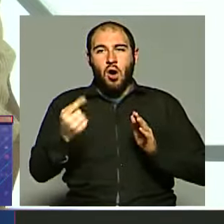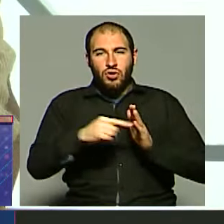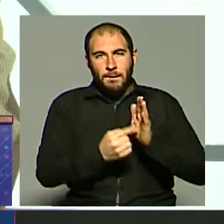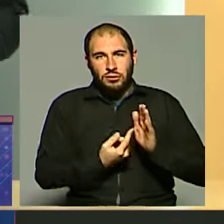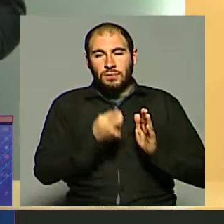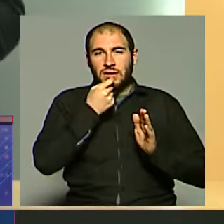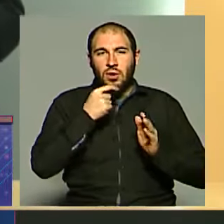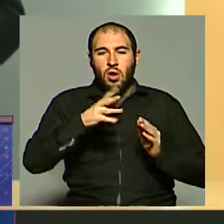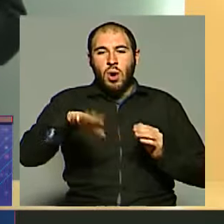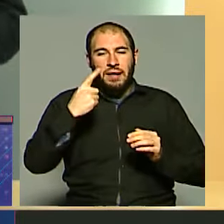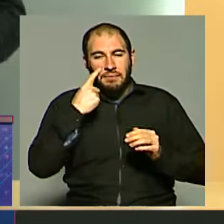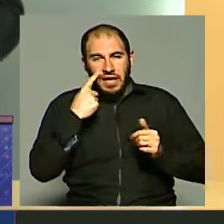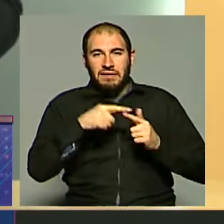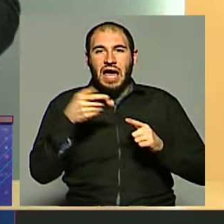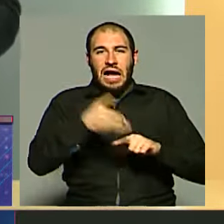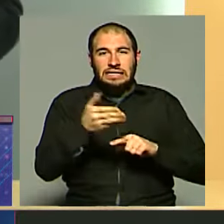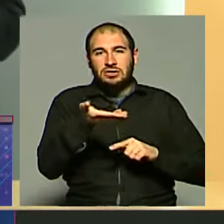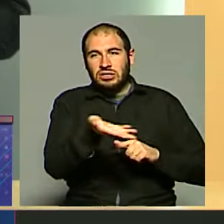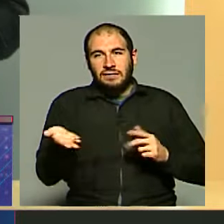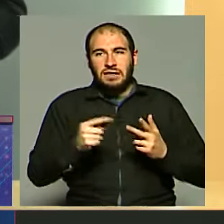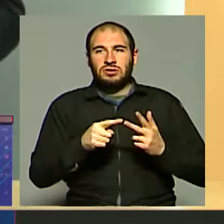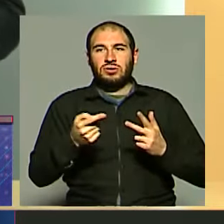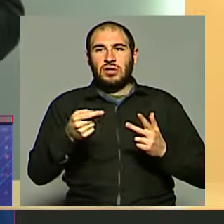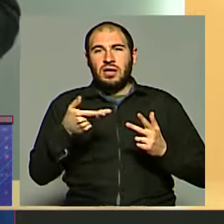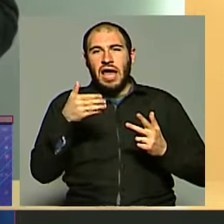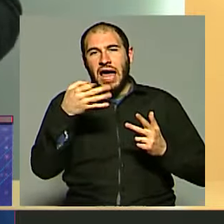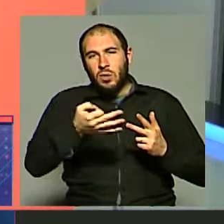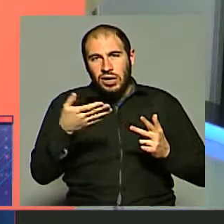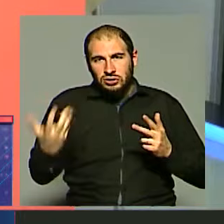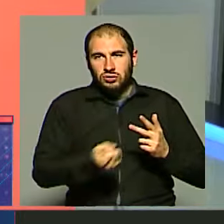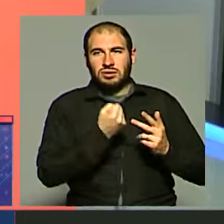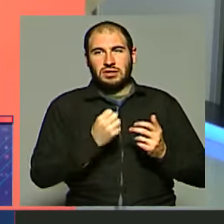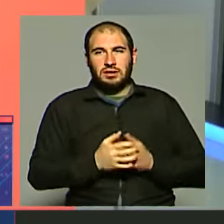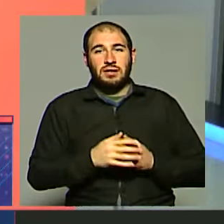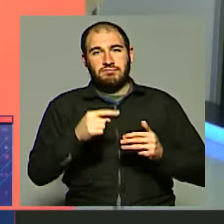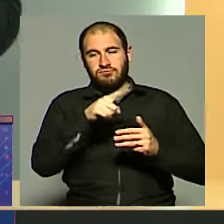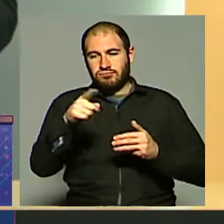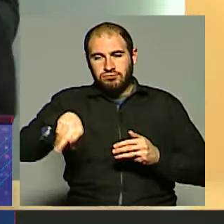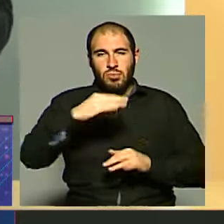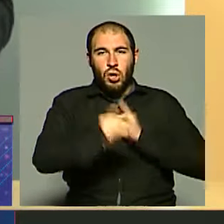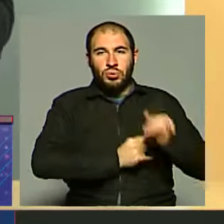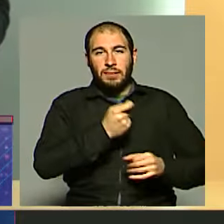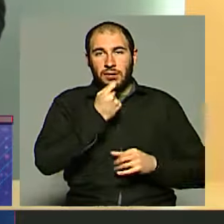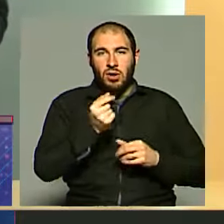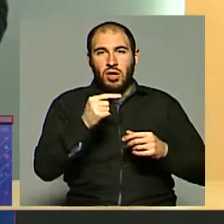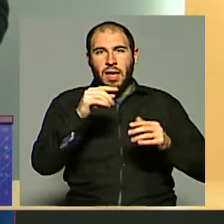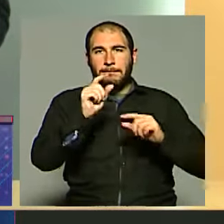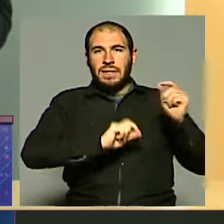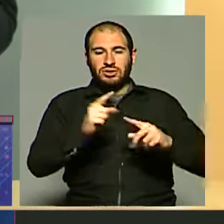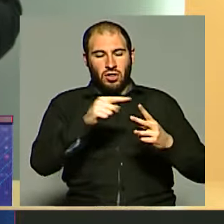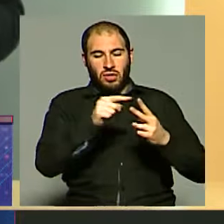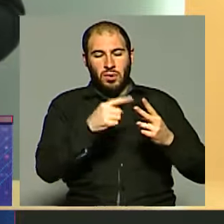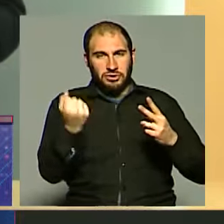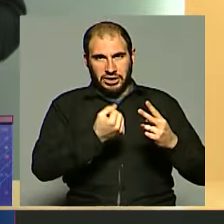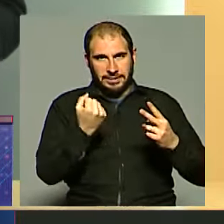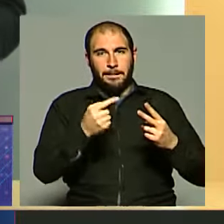por ejemplo el lugar donde se vive, si hay acceso a los servicios, si hay acceso a la educación. Y ahí ellos hablaban de, por ejemplo, dos parámetros que tienen muy en cuenta.